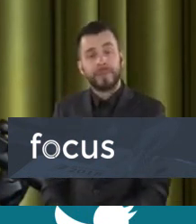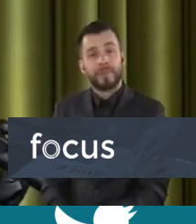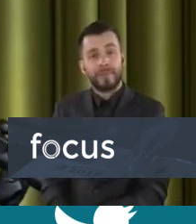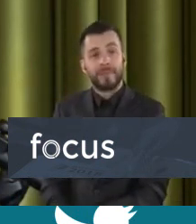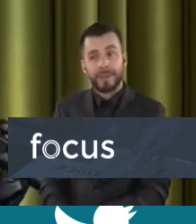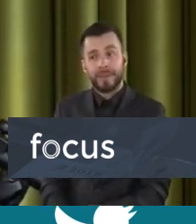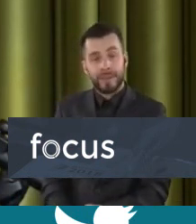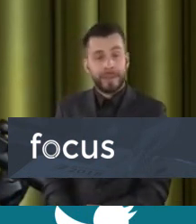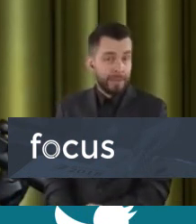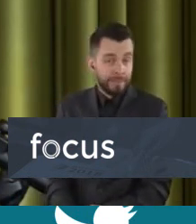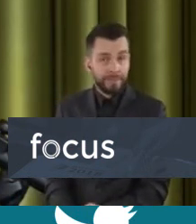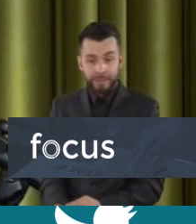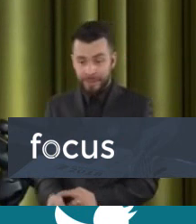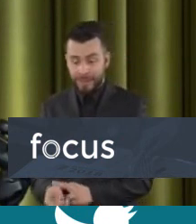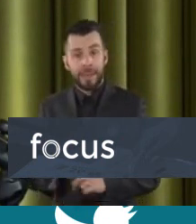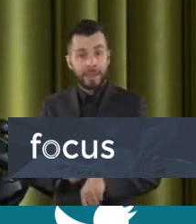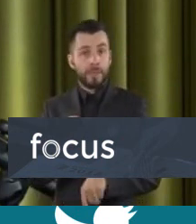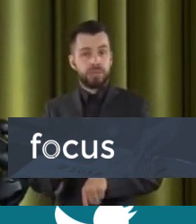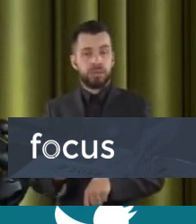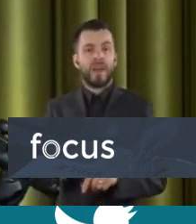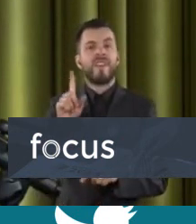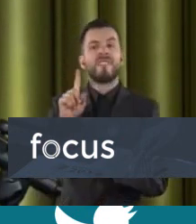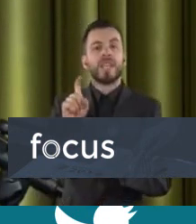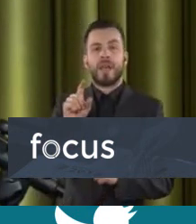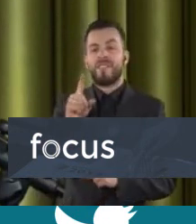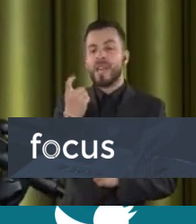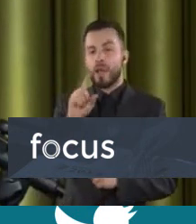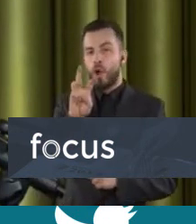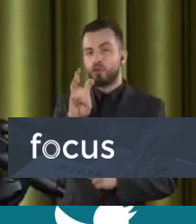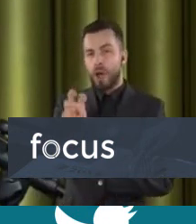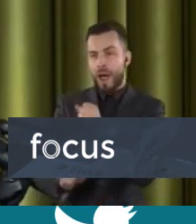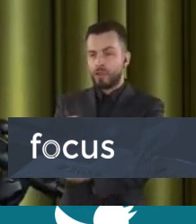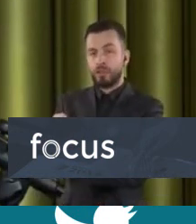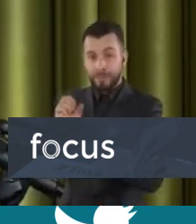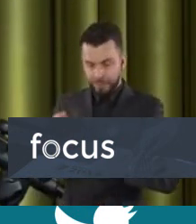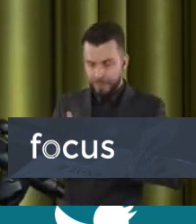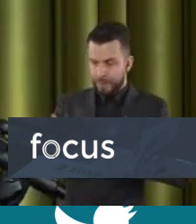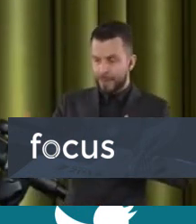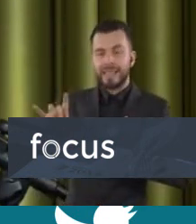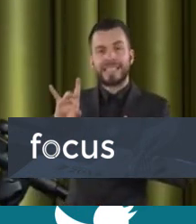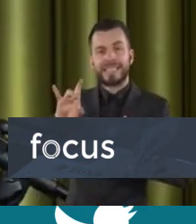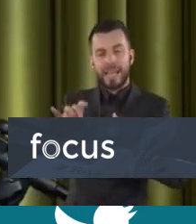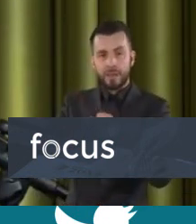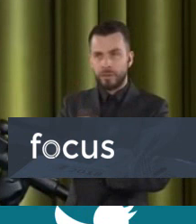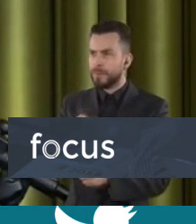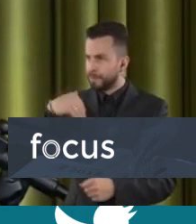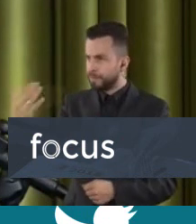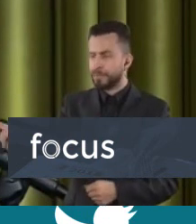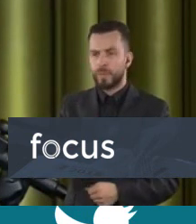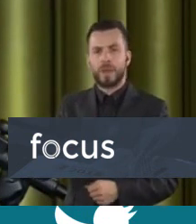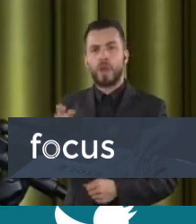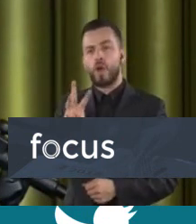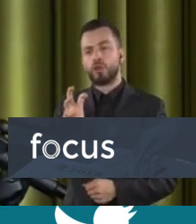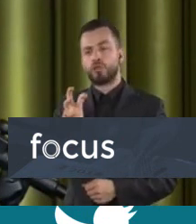Faltan 8 años dentro de los 15 que se pactamos para que se implementara el acuerdo. Vamos el año entrante en la mitad